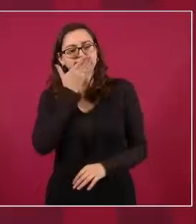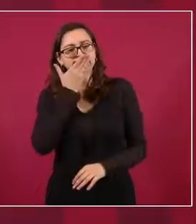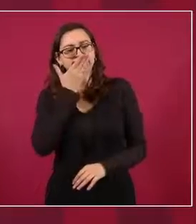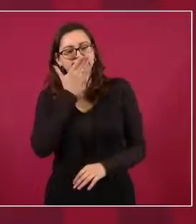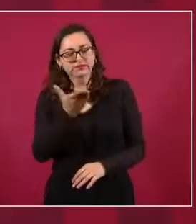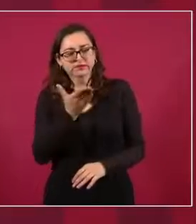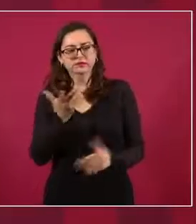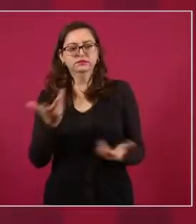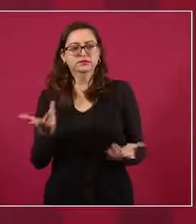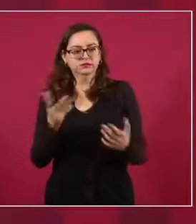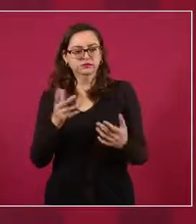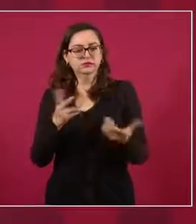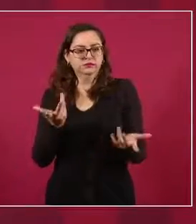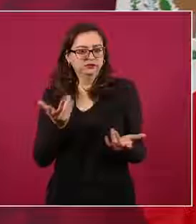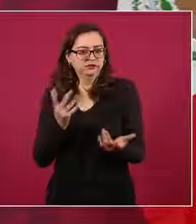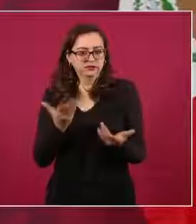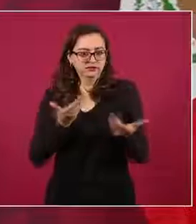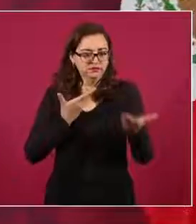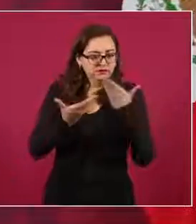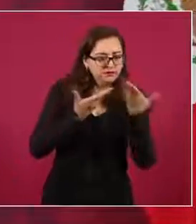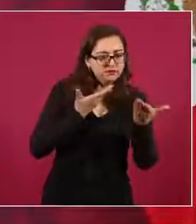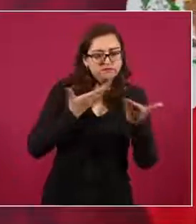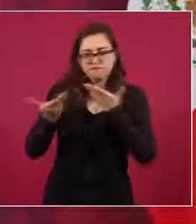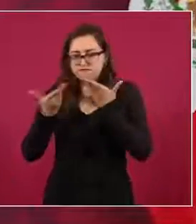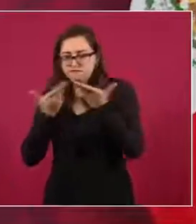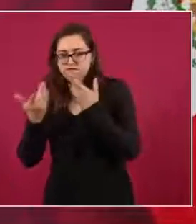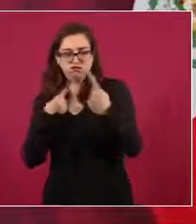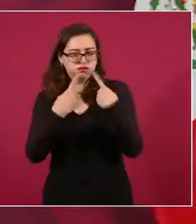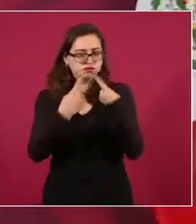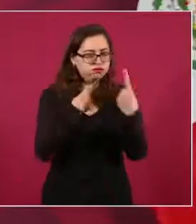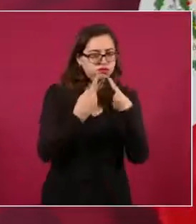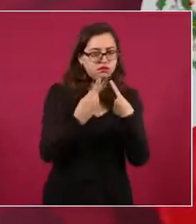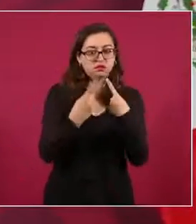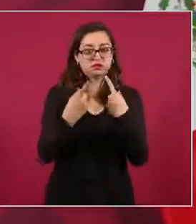hay confrontación. Pero no hay violencia.